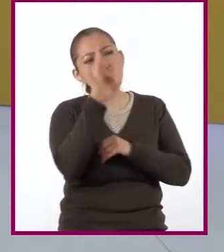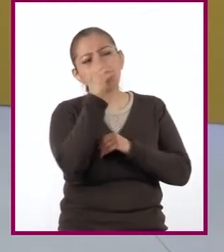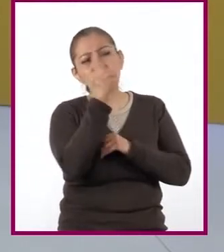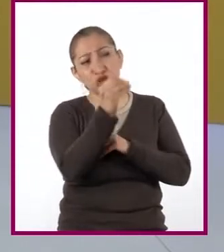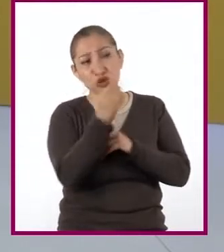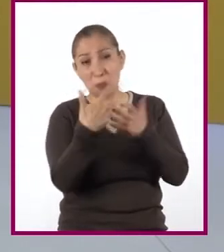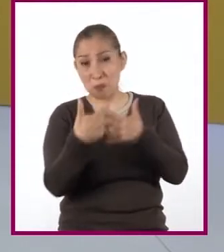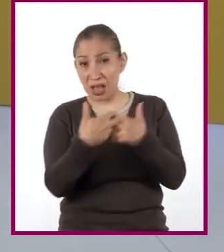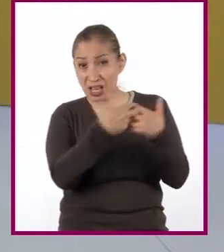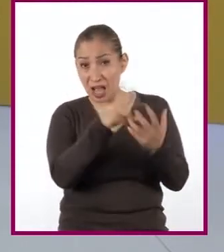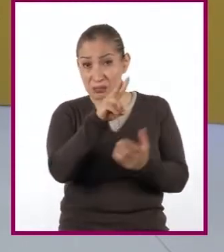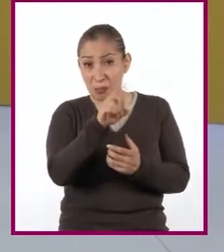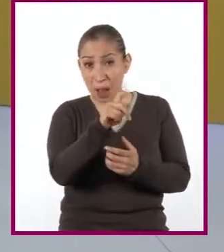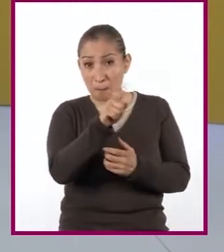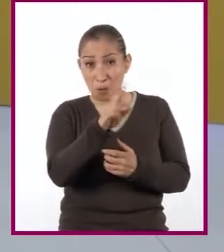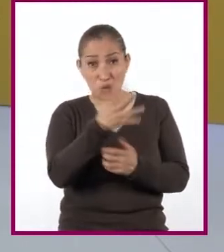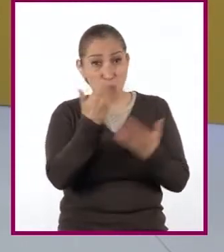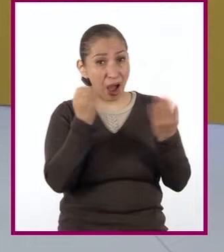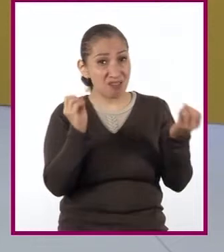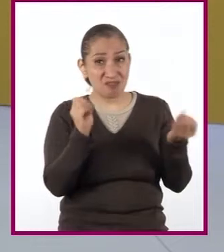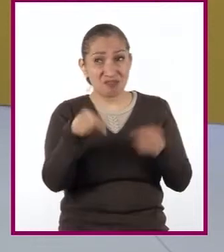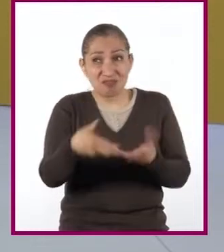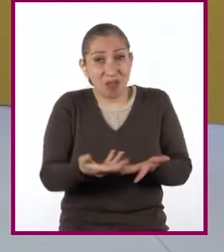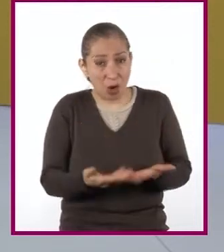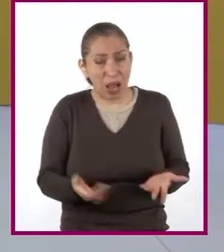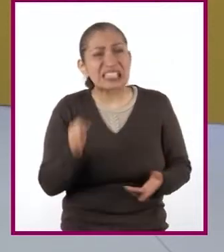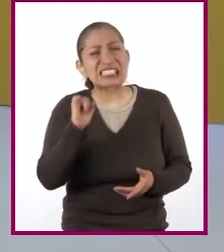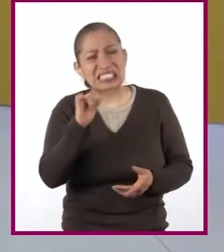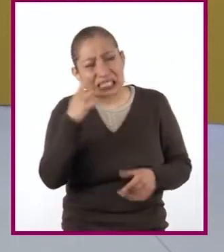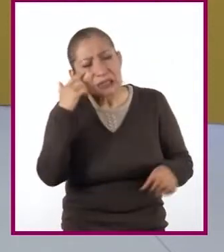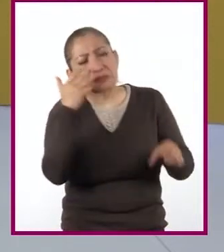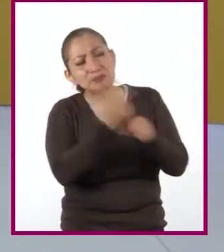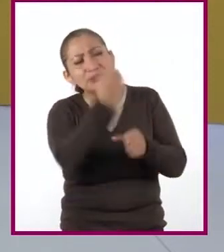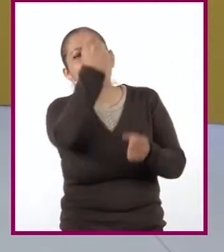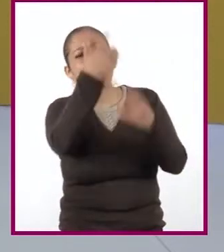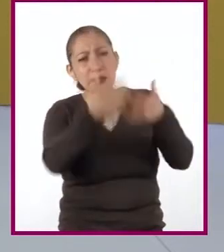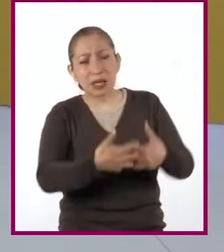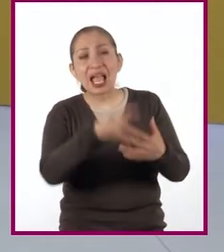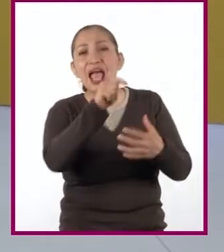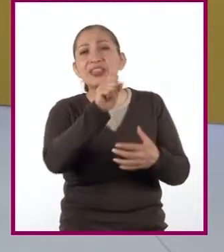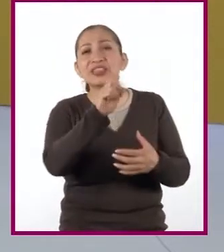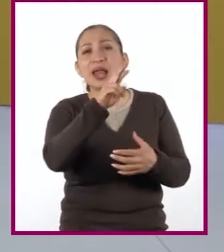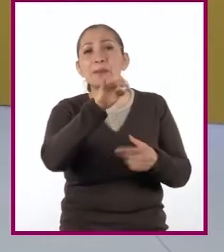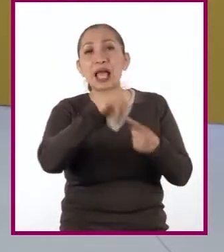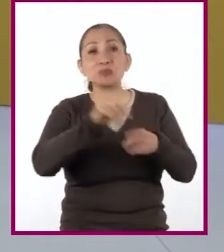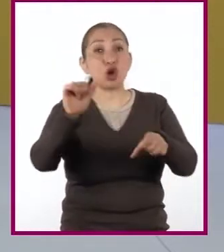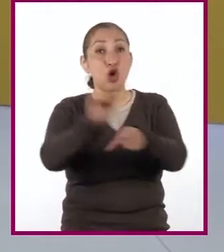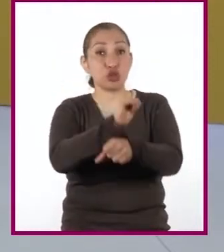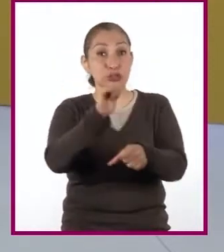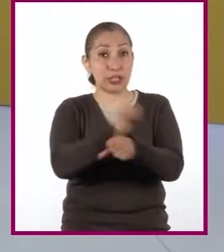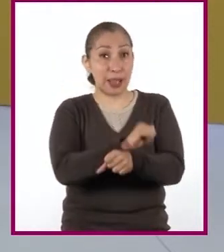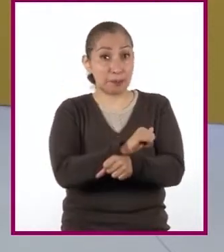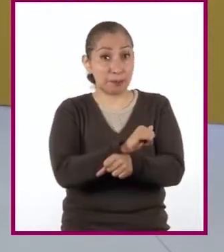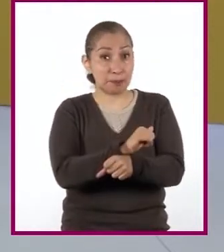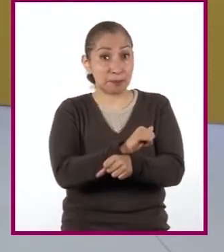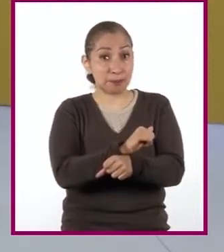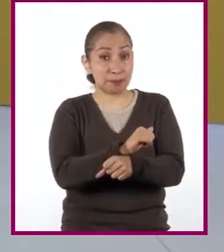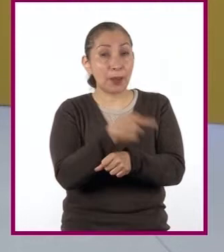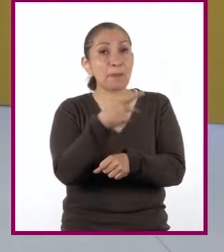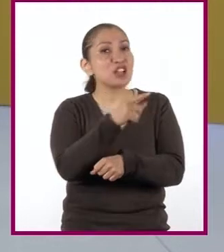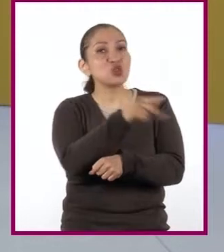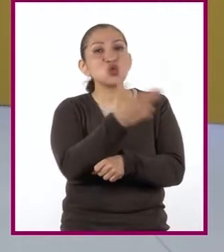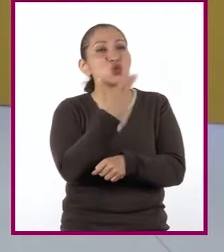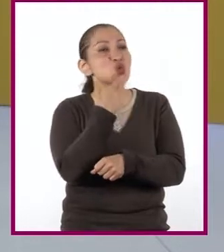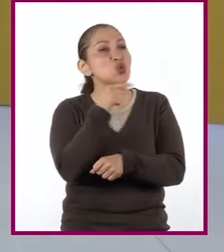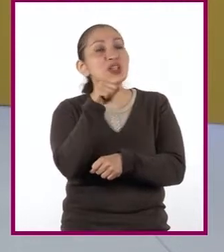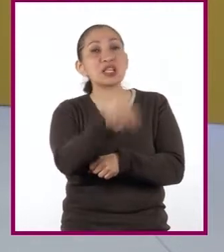muchas máquinas de vapor. Sí pude identificar algunas máquinas térmicas como los automóviles, pero esos no